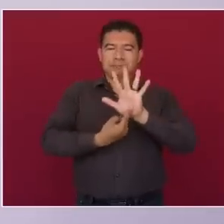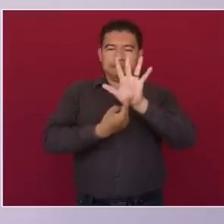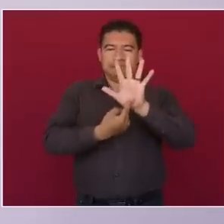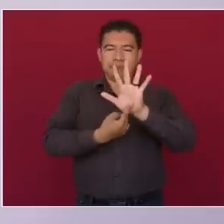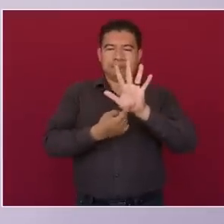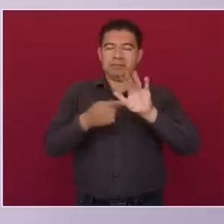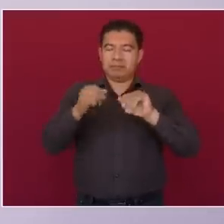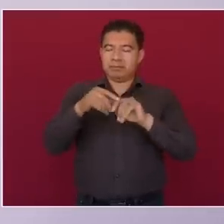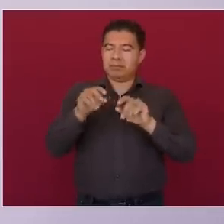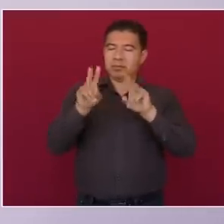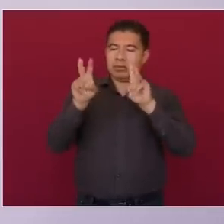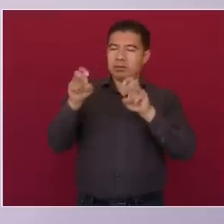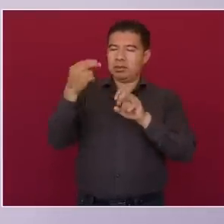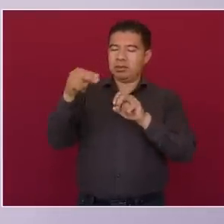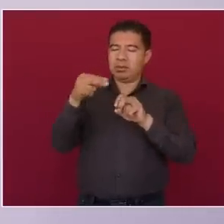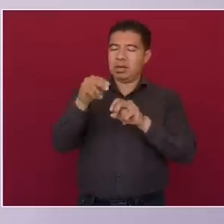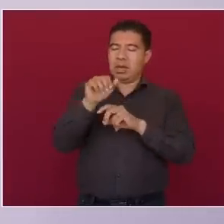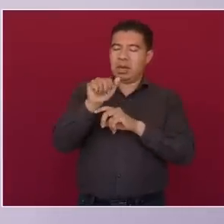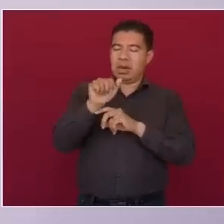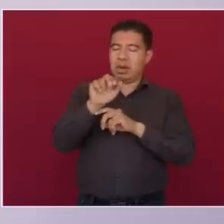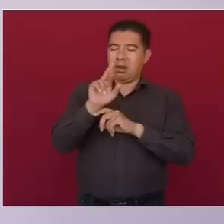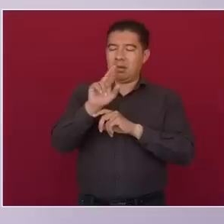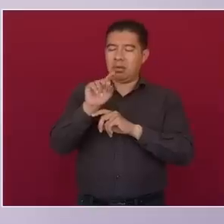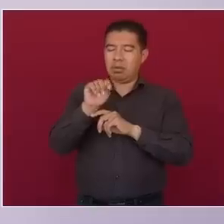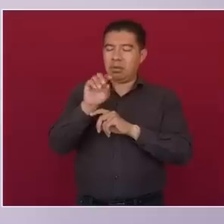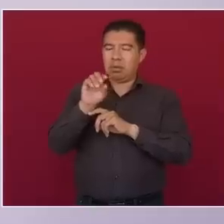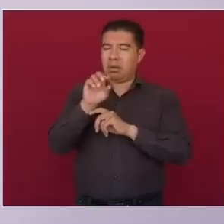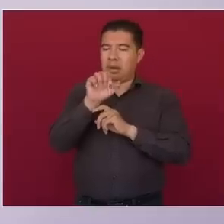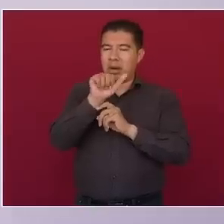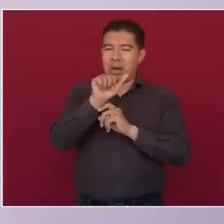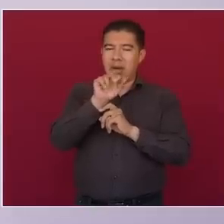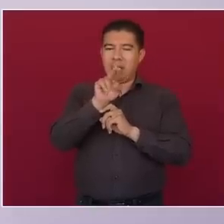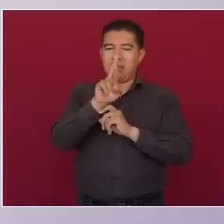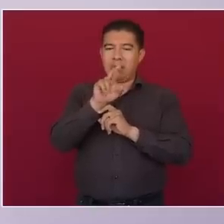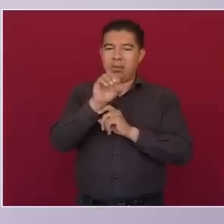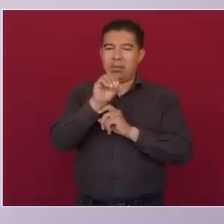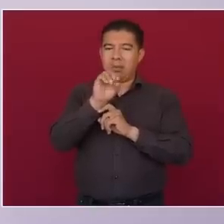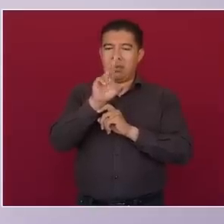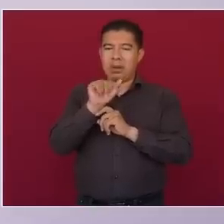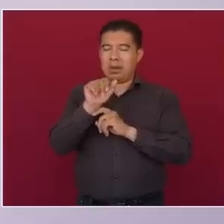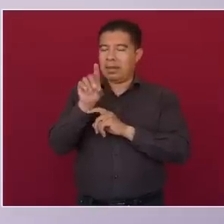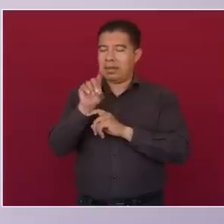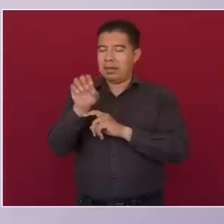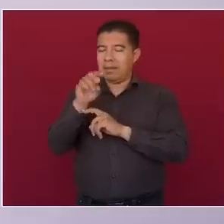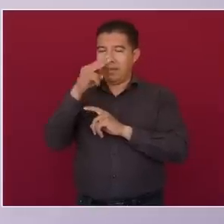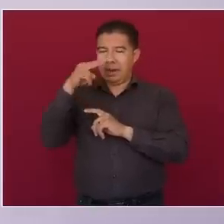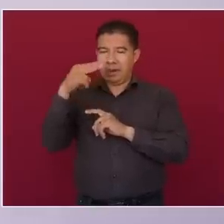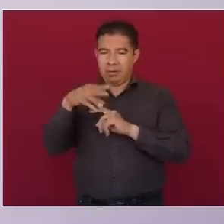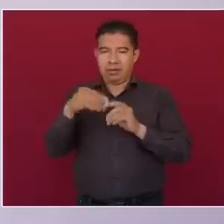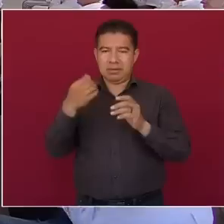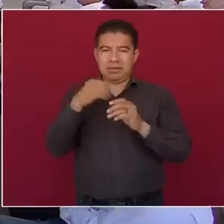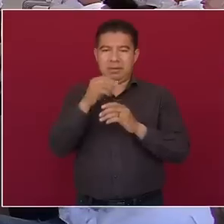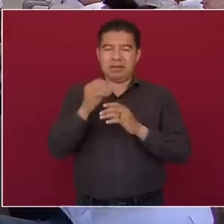La Aurora de México del maestro David Alfaro Siqueiros.